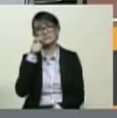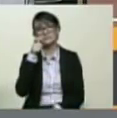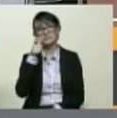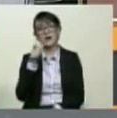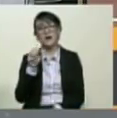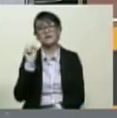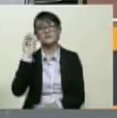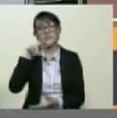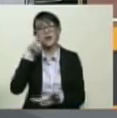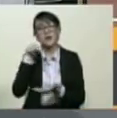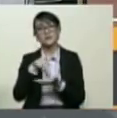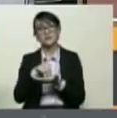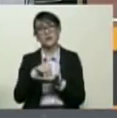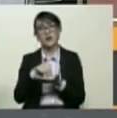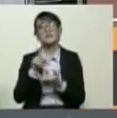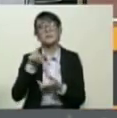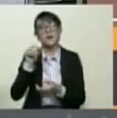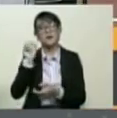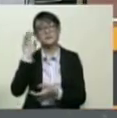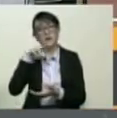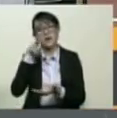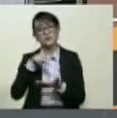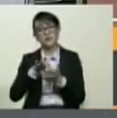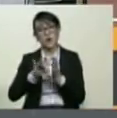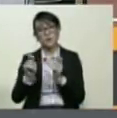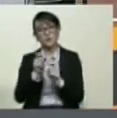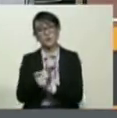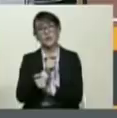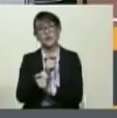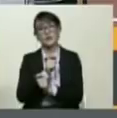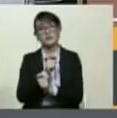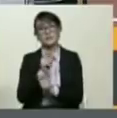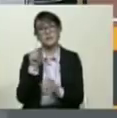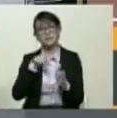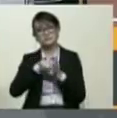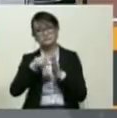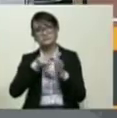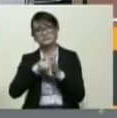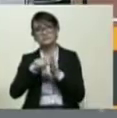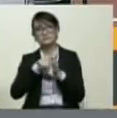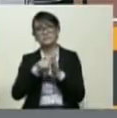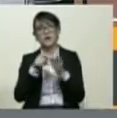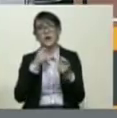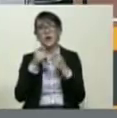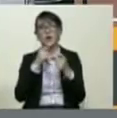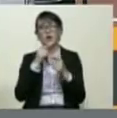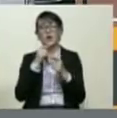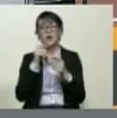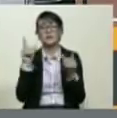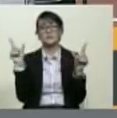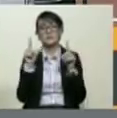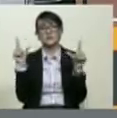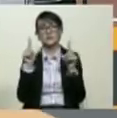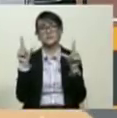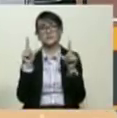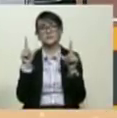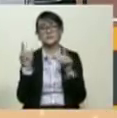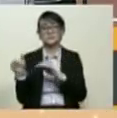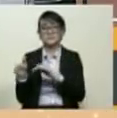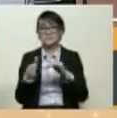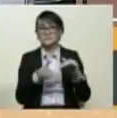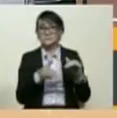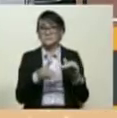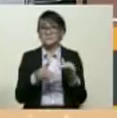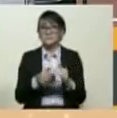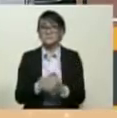Nacional, tanto para la Asamblea Nacional como para la Asamblea Nacional Constituyente, para el ingreso de los medios de comunicación. La otra pregunta